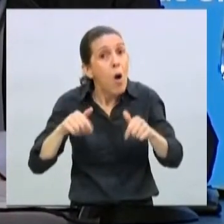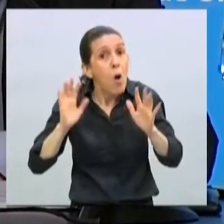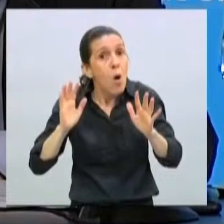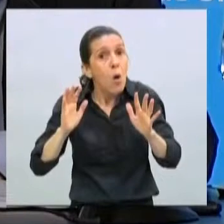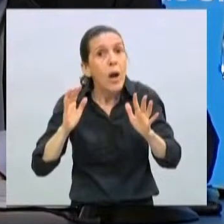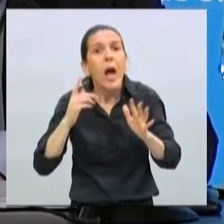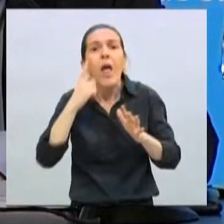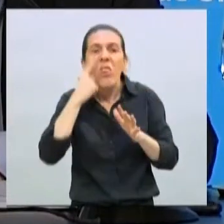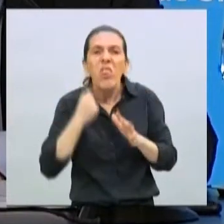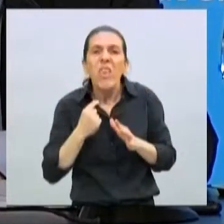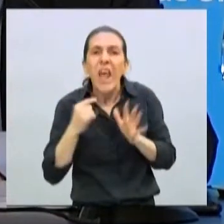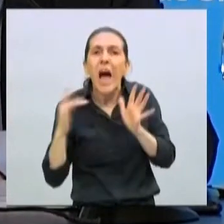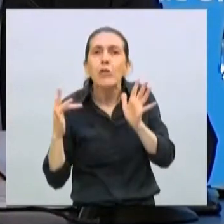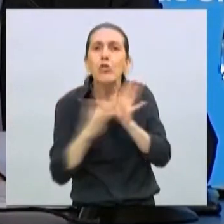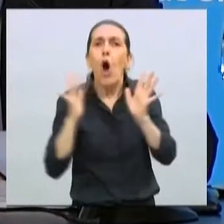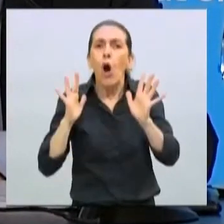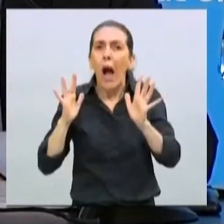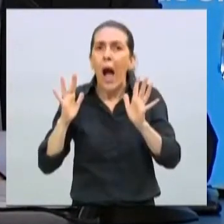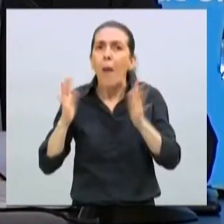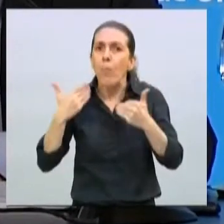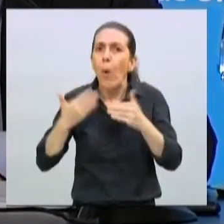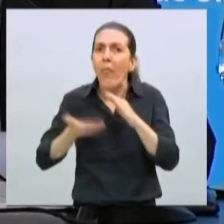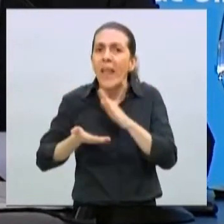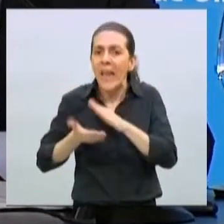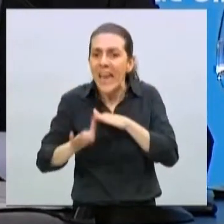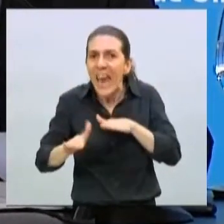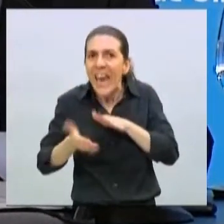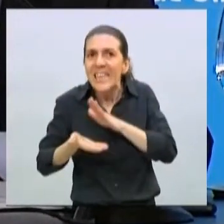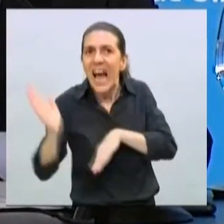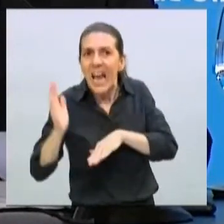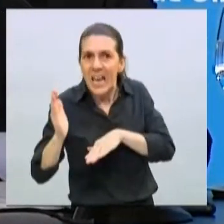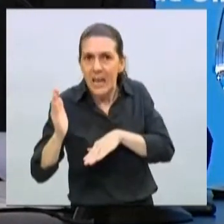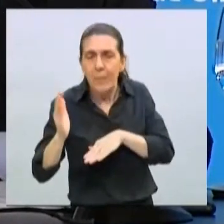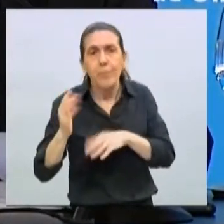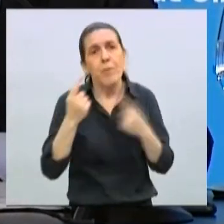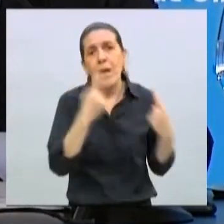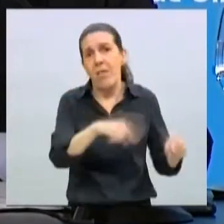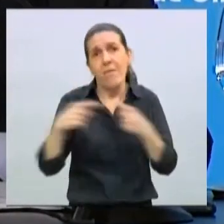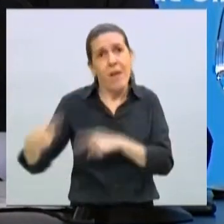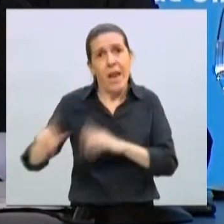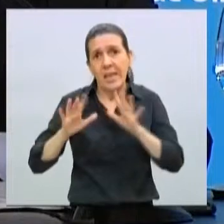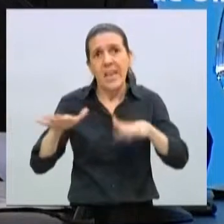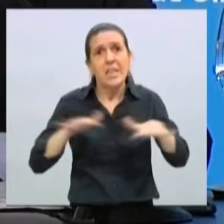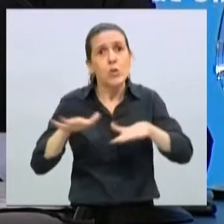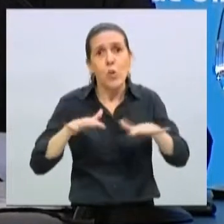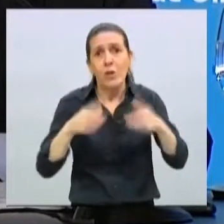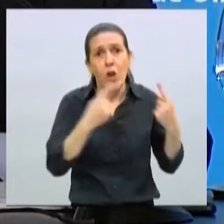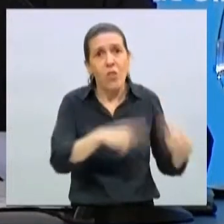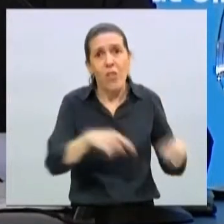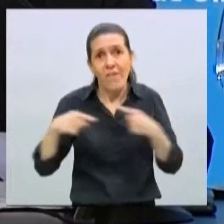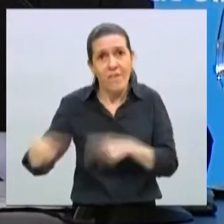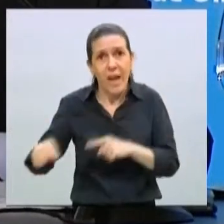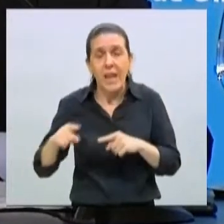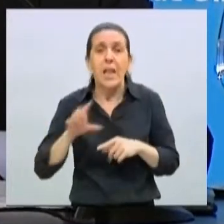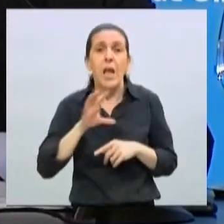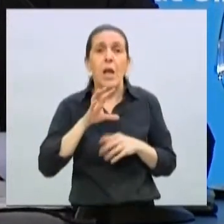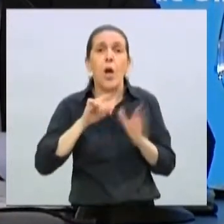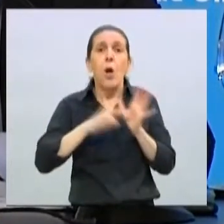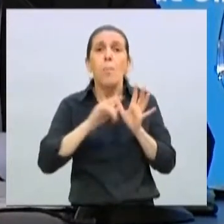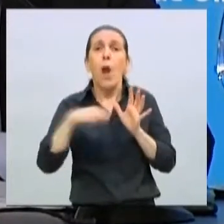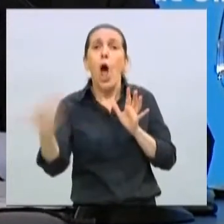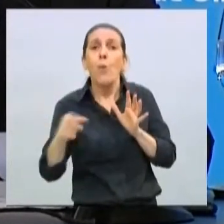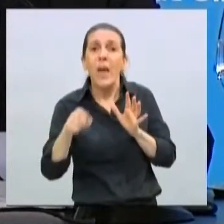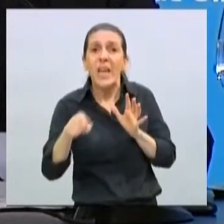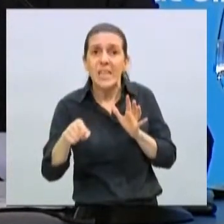días especiales para salida de los niños. Es totalmente distinta la realidad en la provincia de lo que es